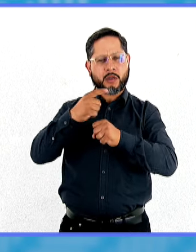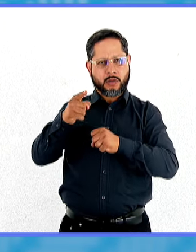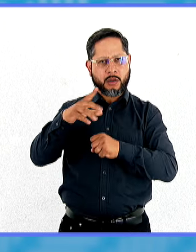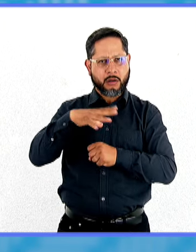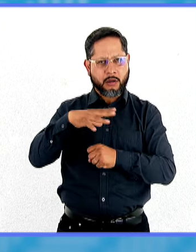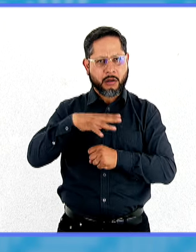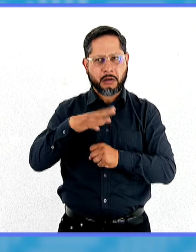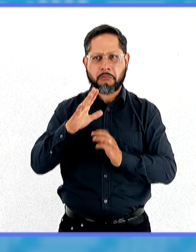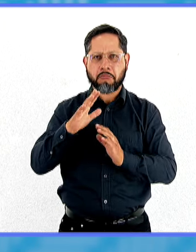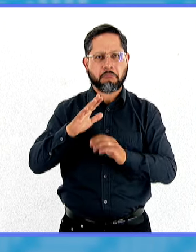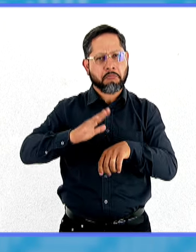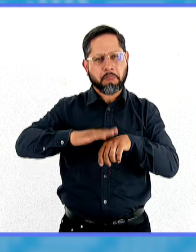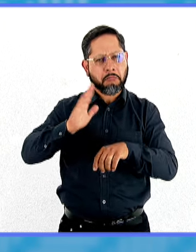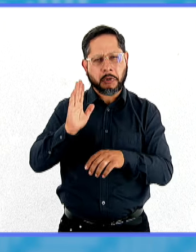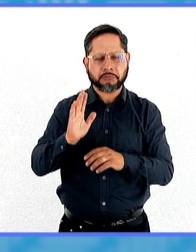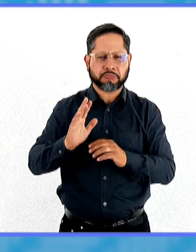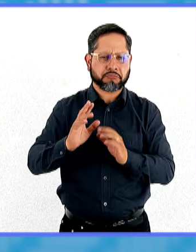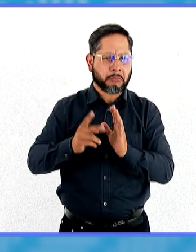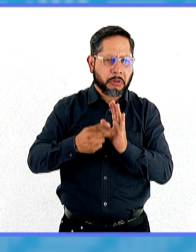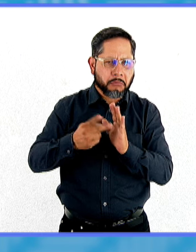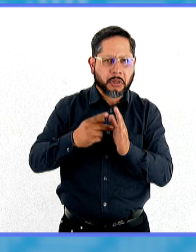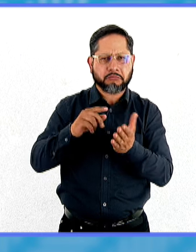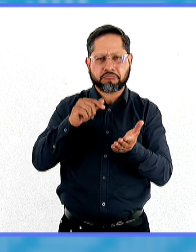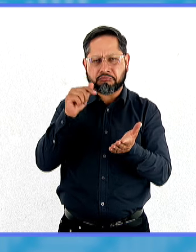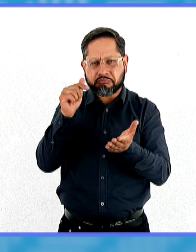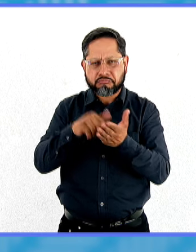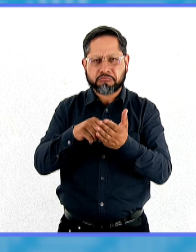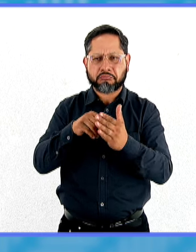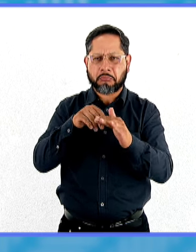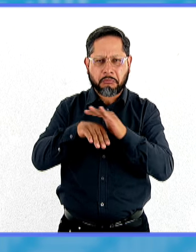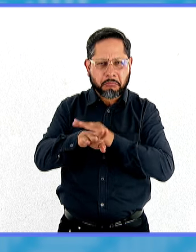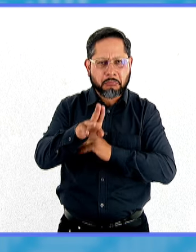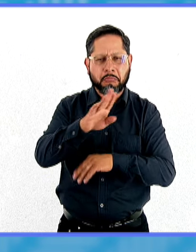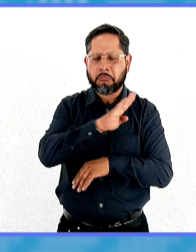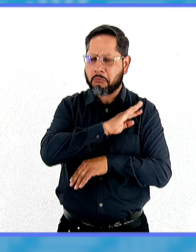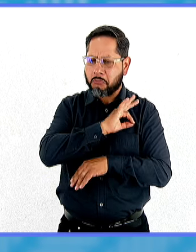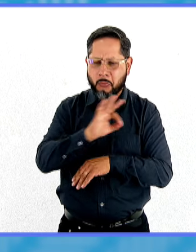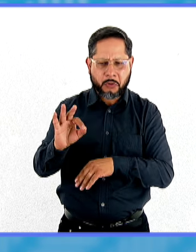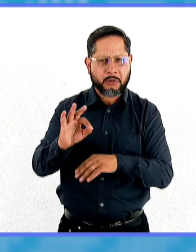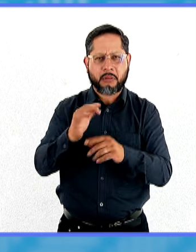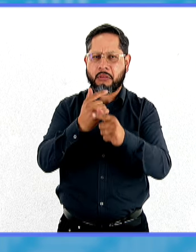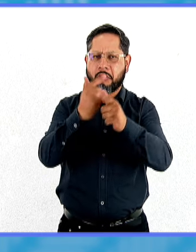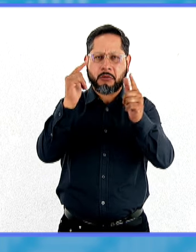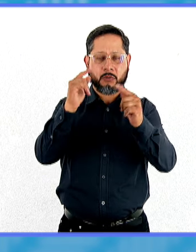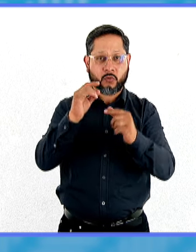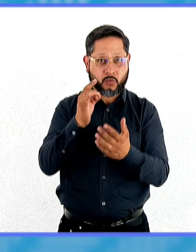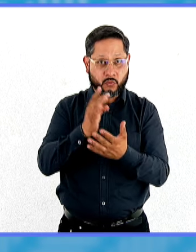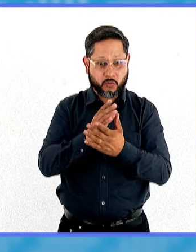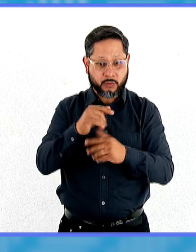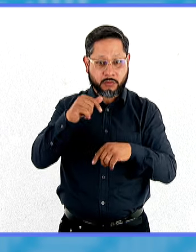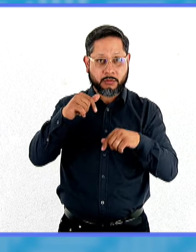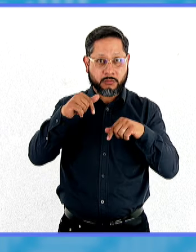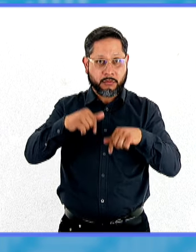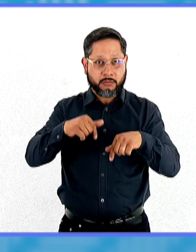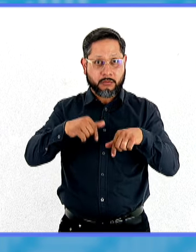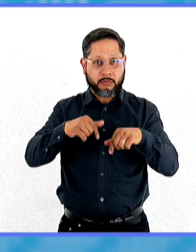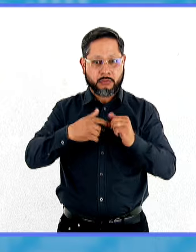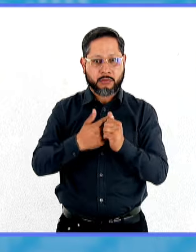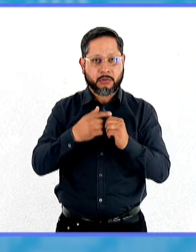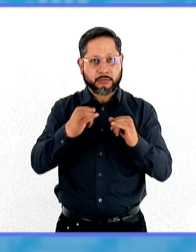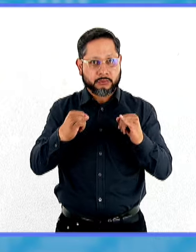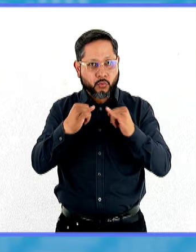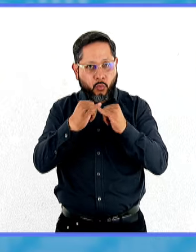manera más frecuente está para accesar a todo público no solamente a las